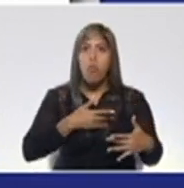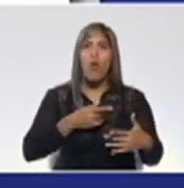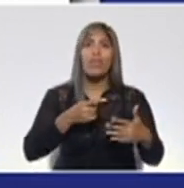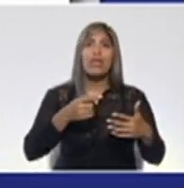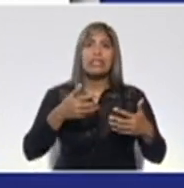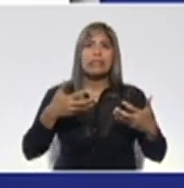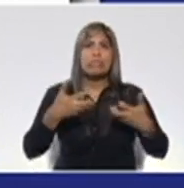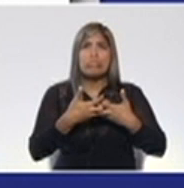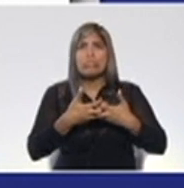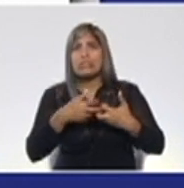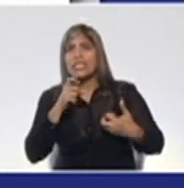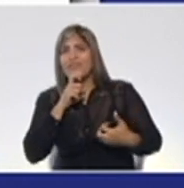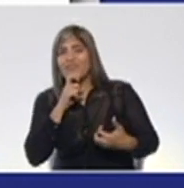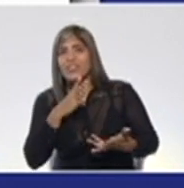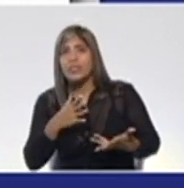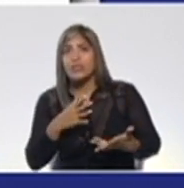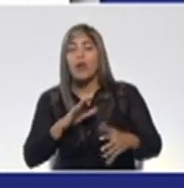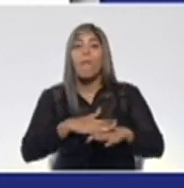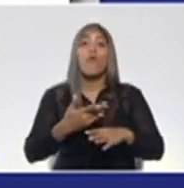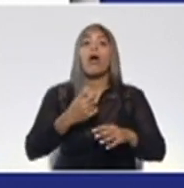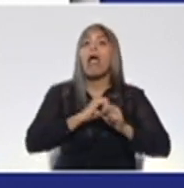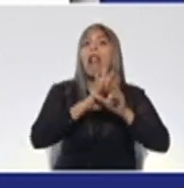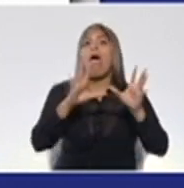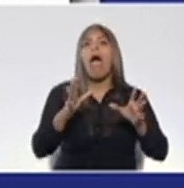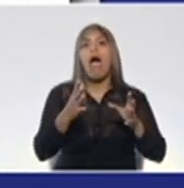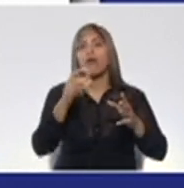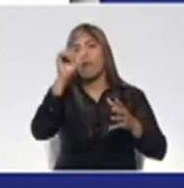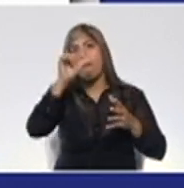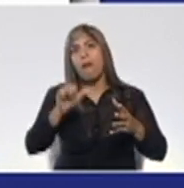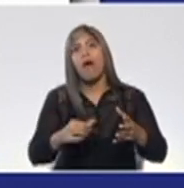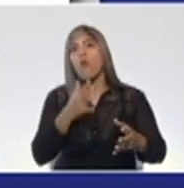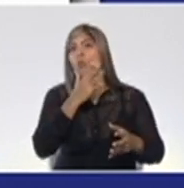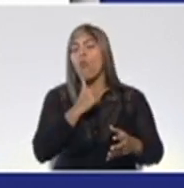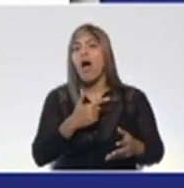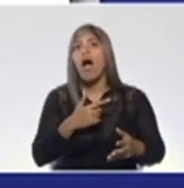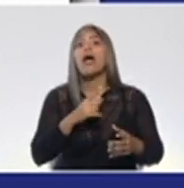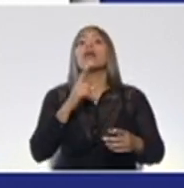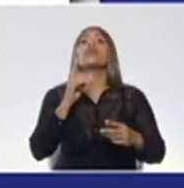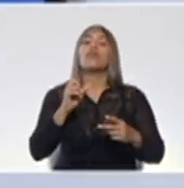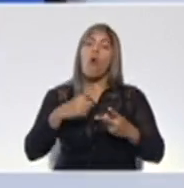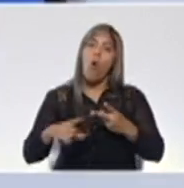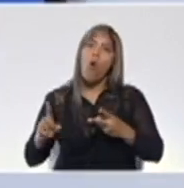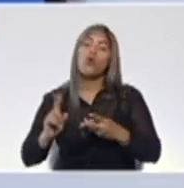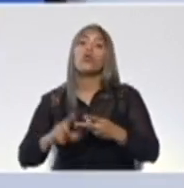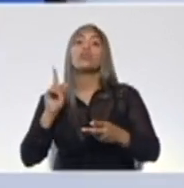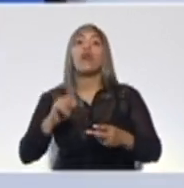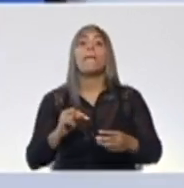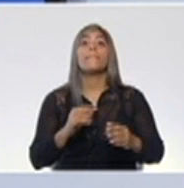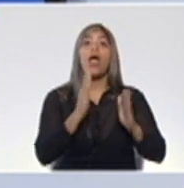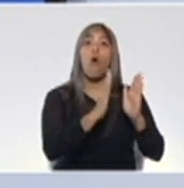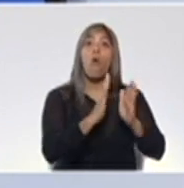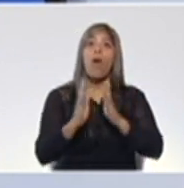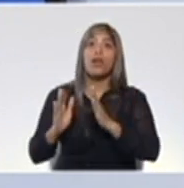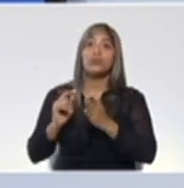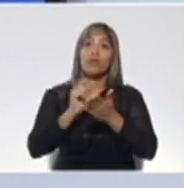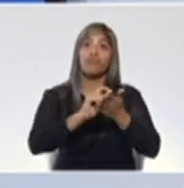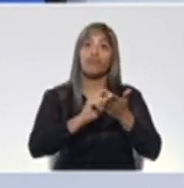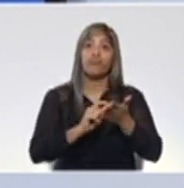por las dificultades que no hemos aclarado. Mantener organizados los apuntes es fundamental.